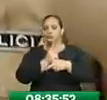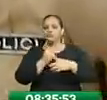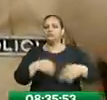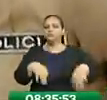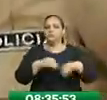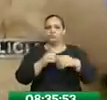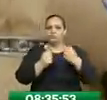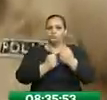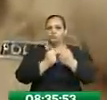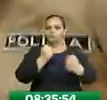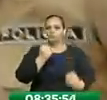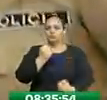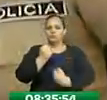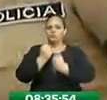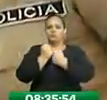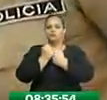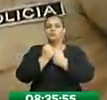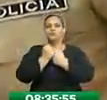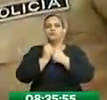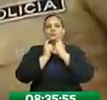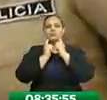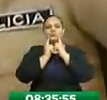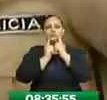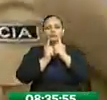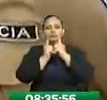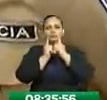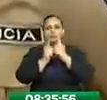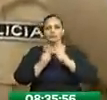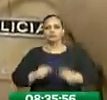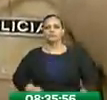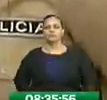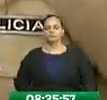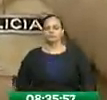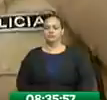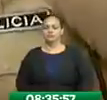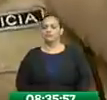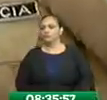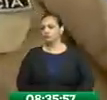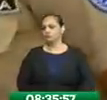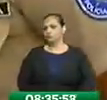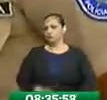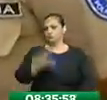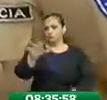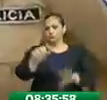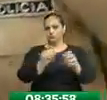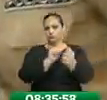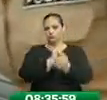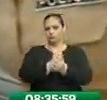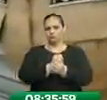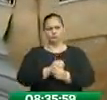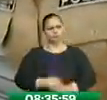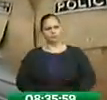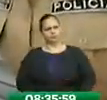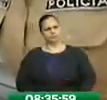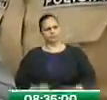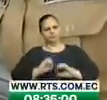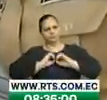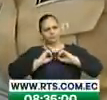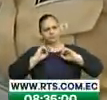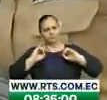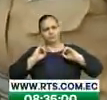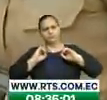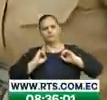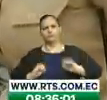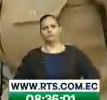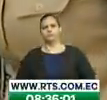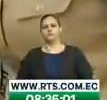asimismo las demás fuerzas, poder contribuir lo que es el país. ¿No vieron detenidos por aquí? No ha habido hasta el momento en nuestro